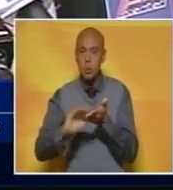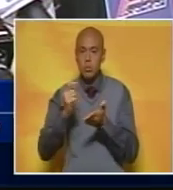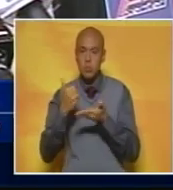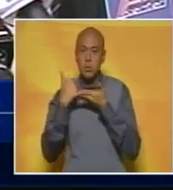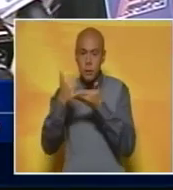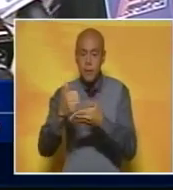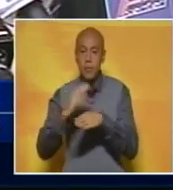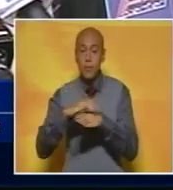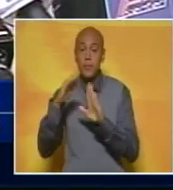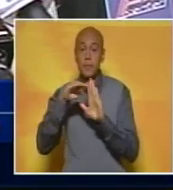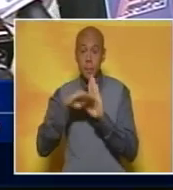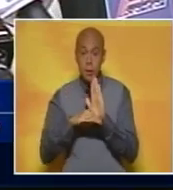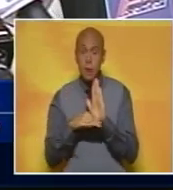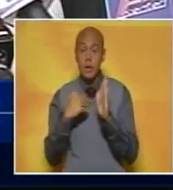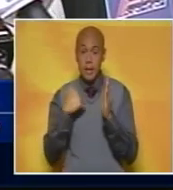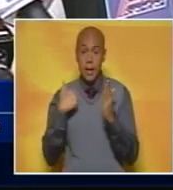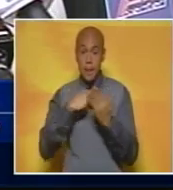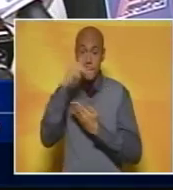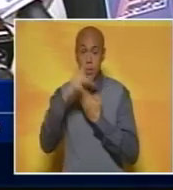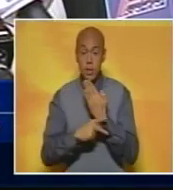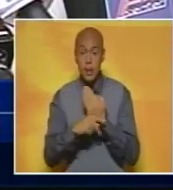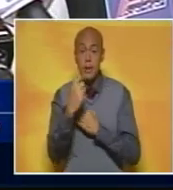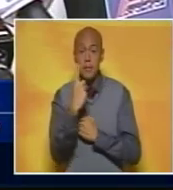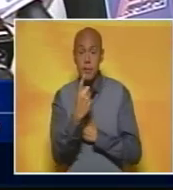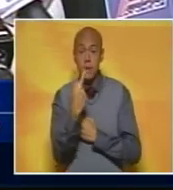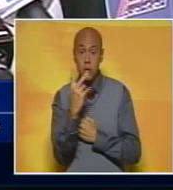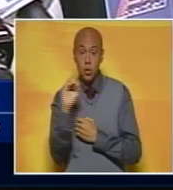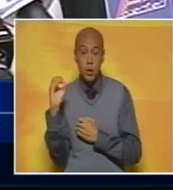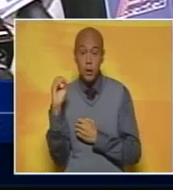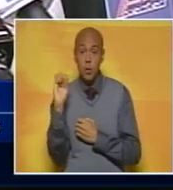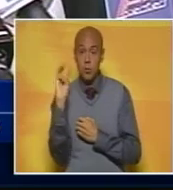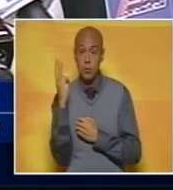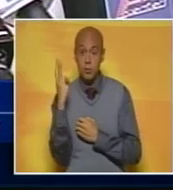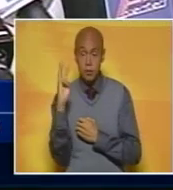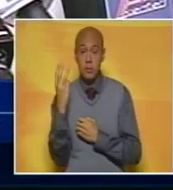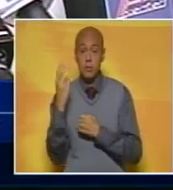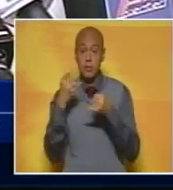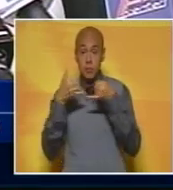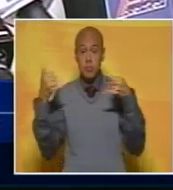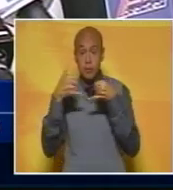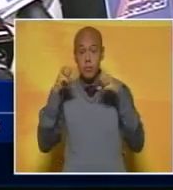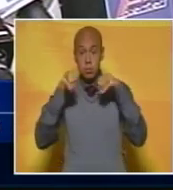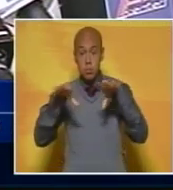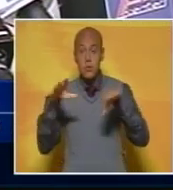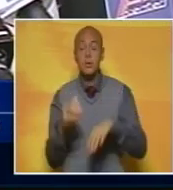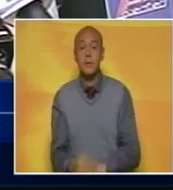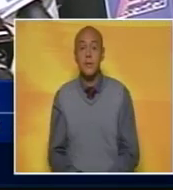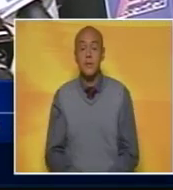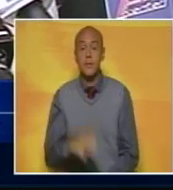con este proyecto se espera surtir de 1.200 megavatios a la nación.